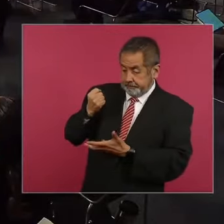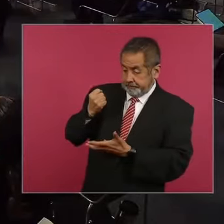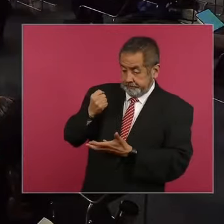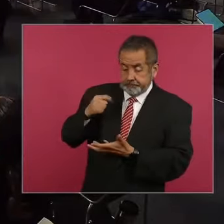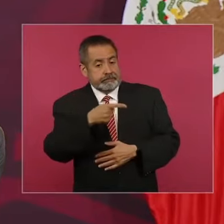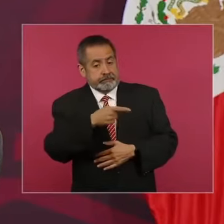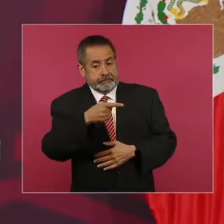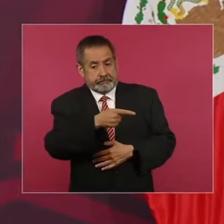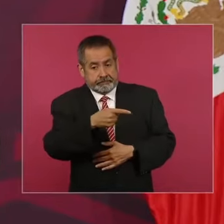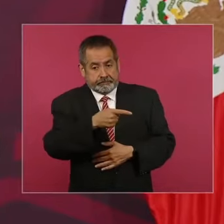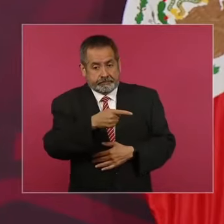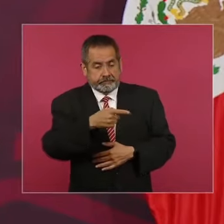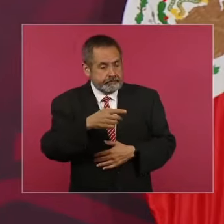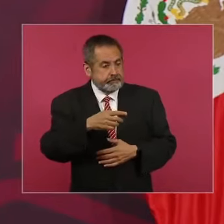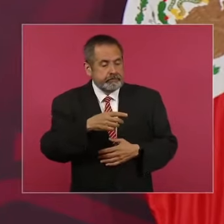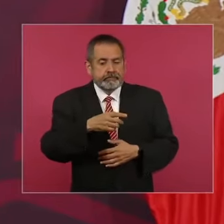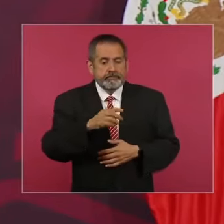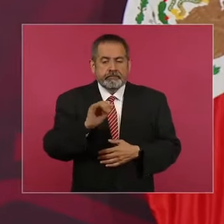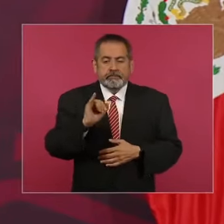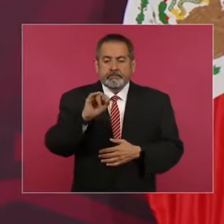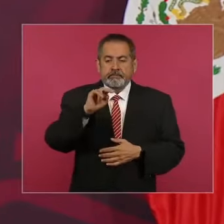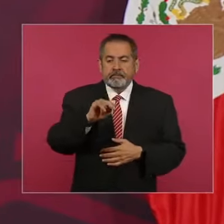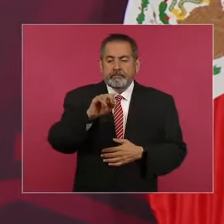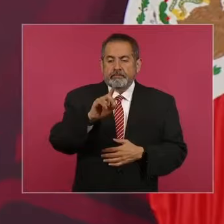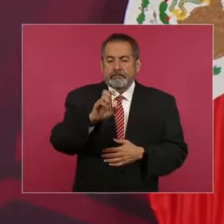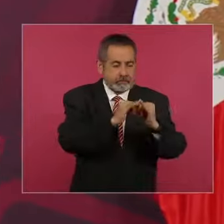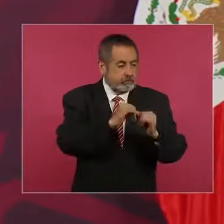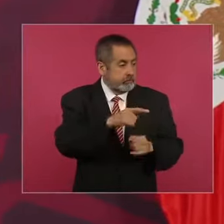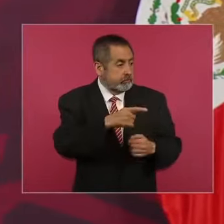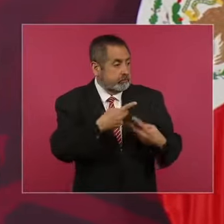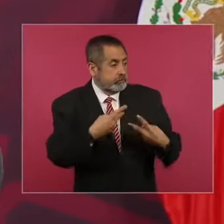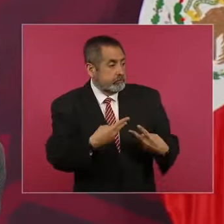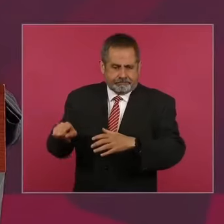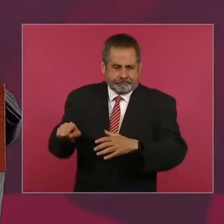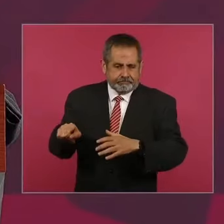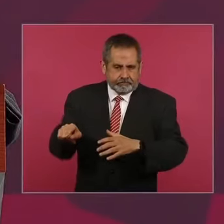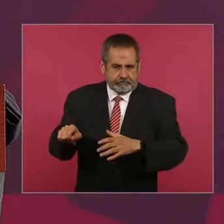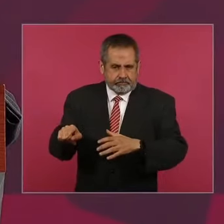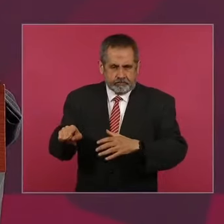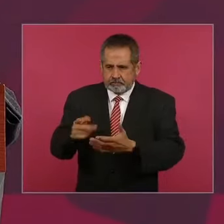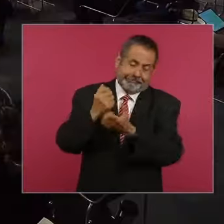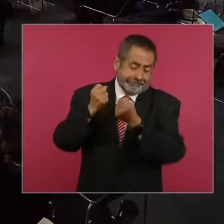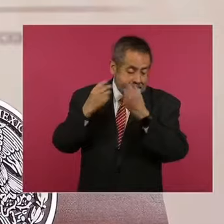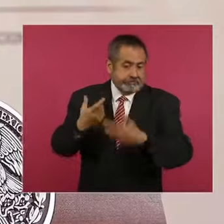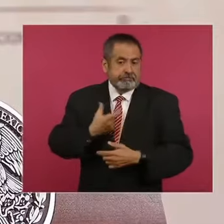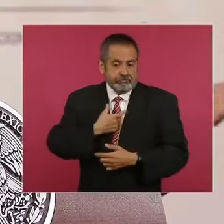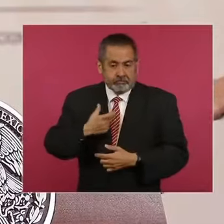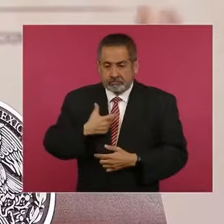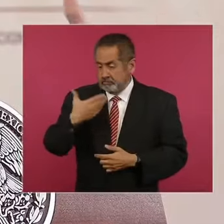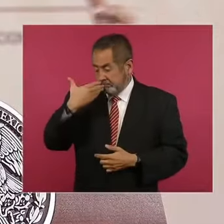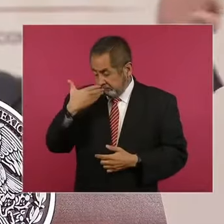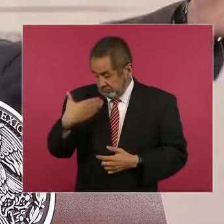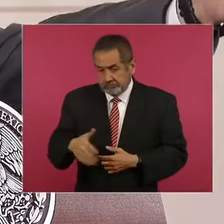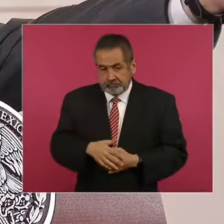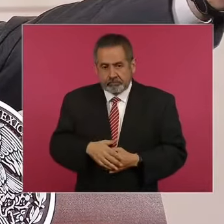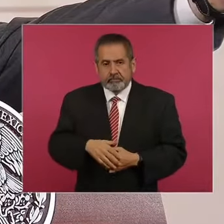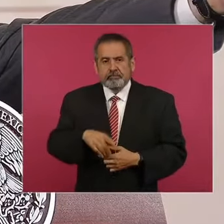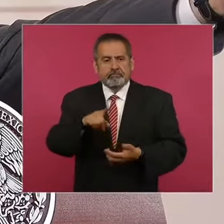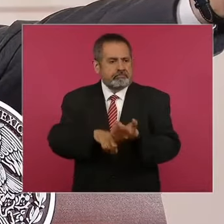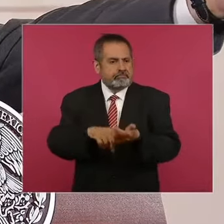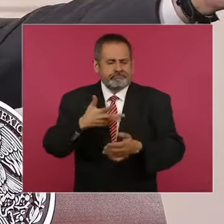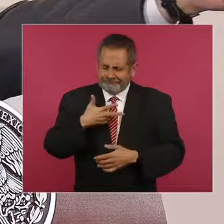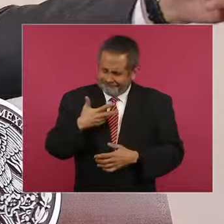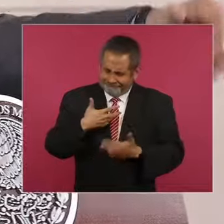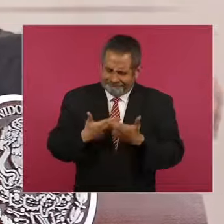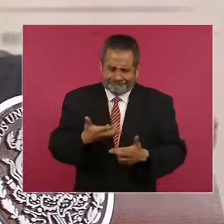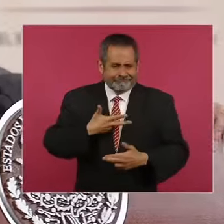obtiene en el instituto para devolverle al pueblo lo robado, le íbamos a dar sus premios. Pero tenemos, me acaba de